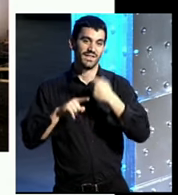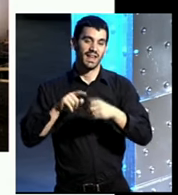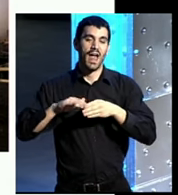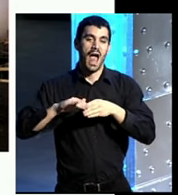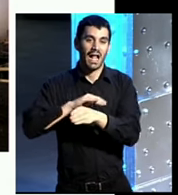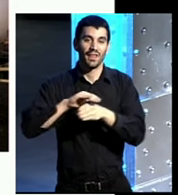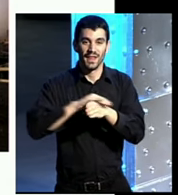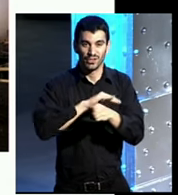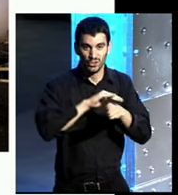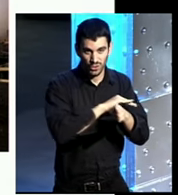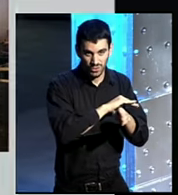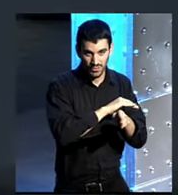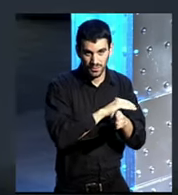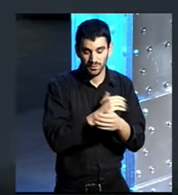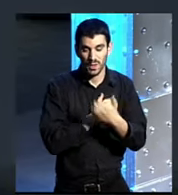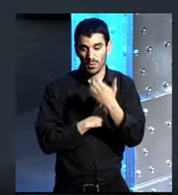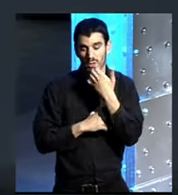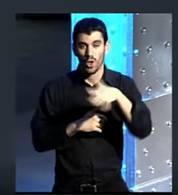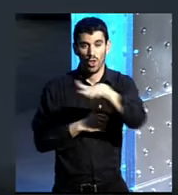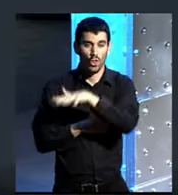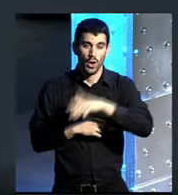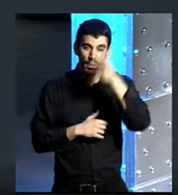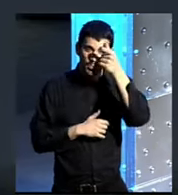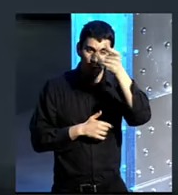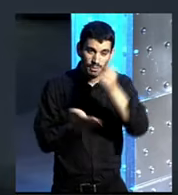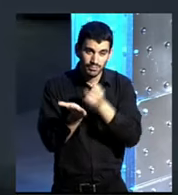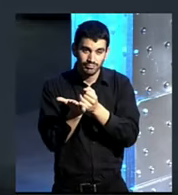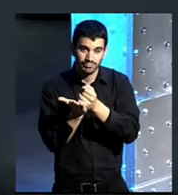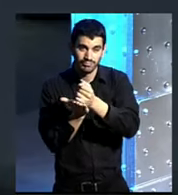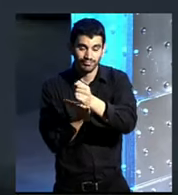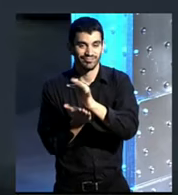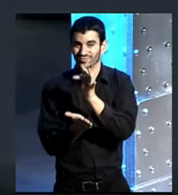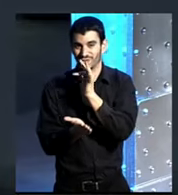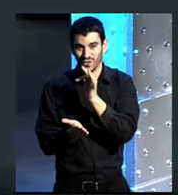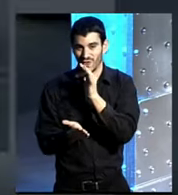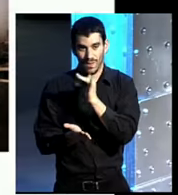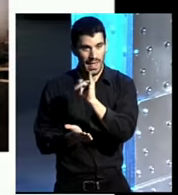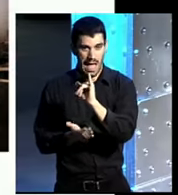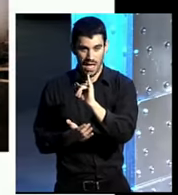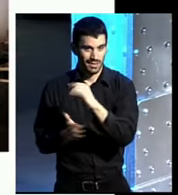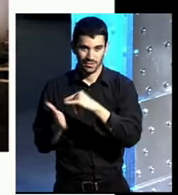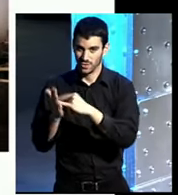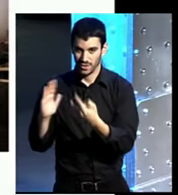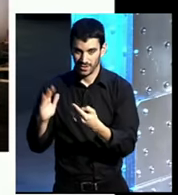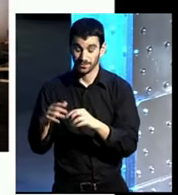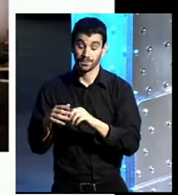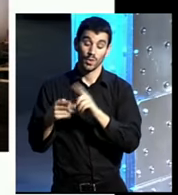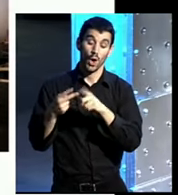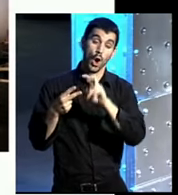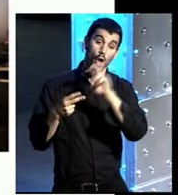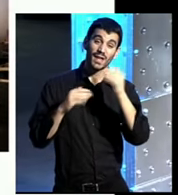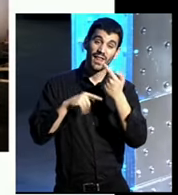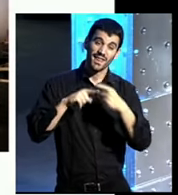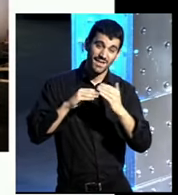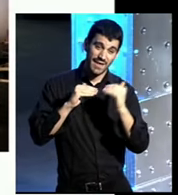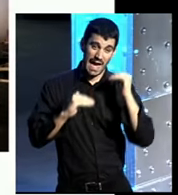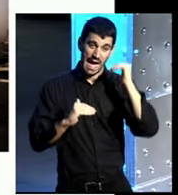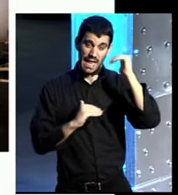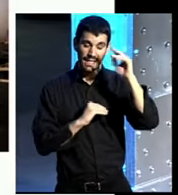infraestructura. Sobre todo a zonas rurales no llegan todavía las infraestructuras. La de uso, que es a veces cuando llegan